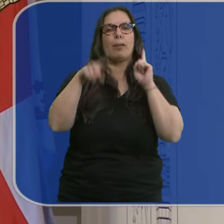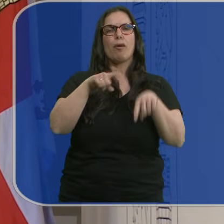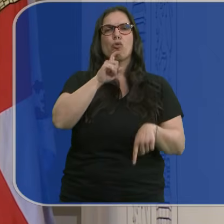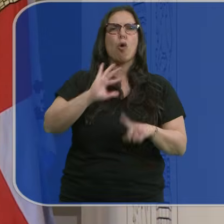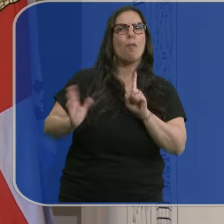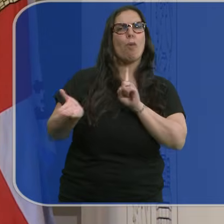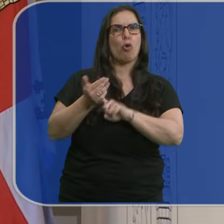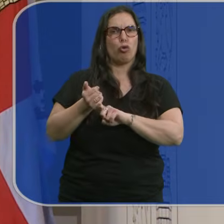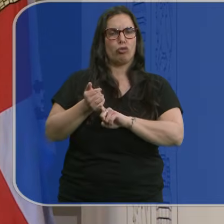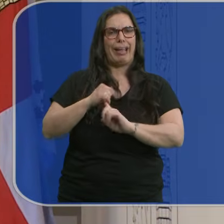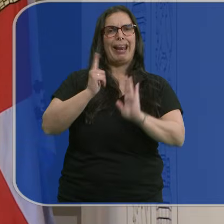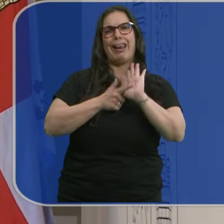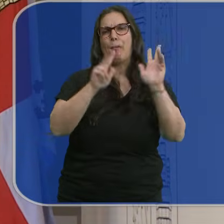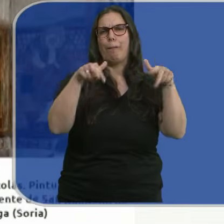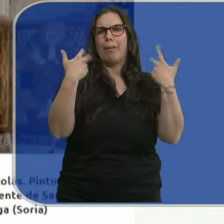para su restitución.